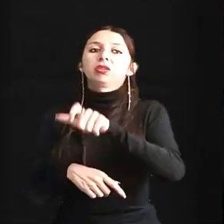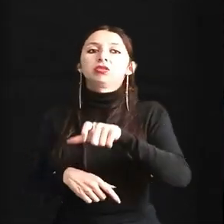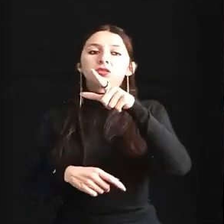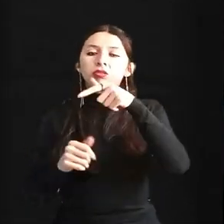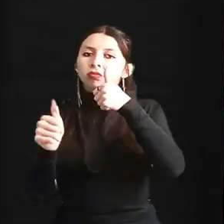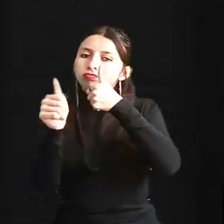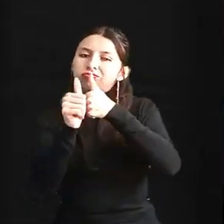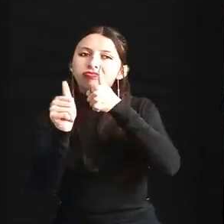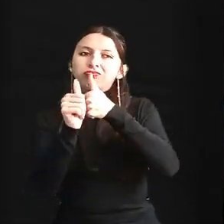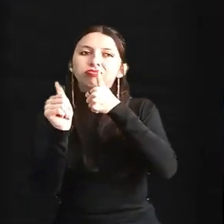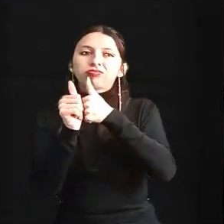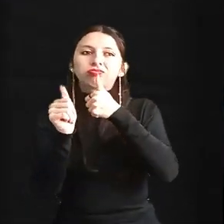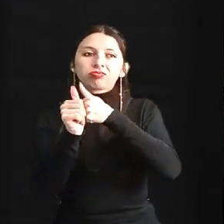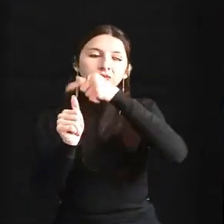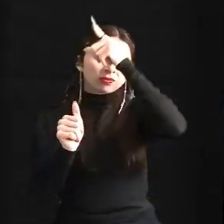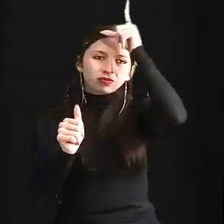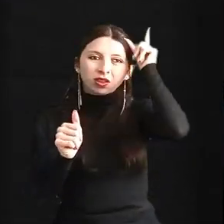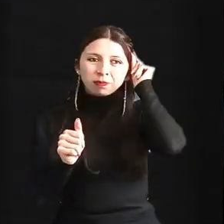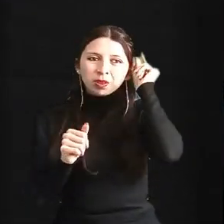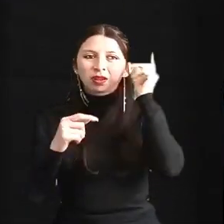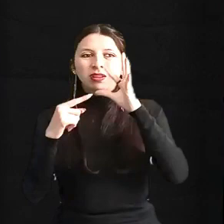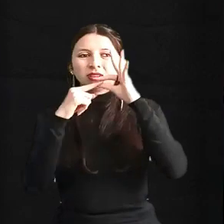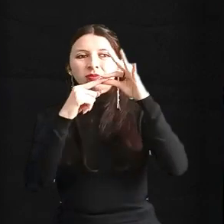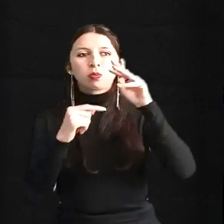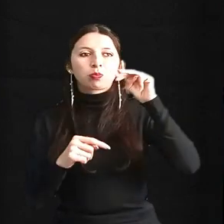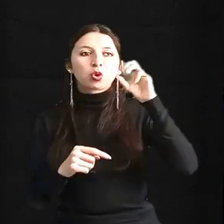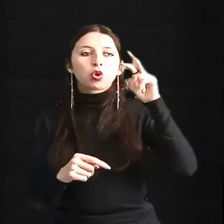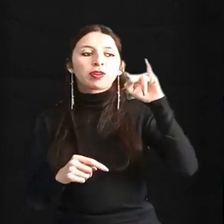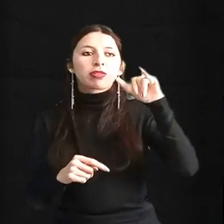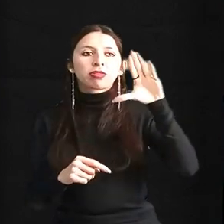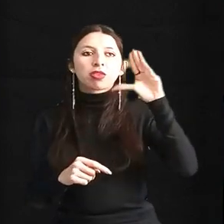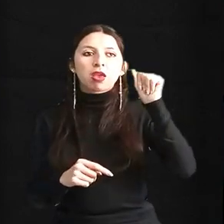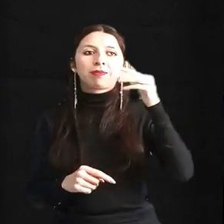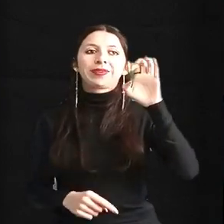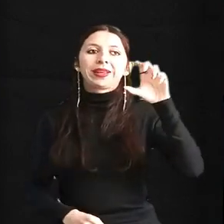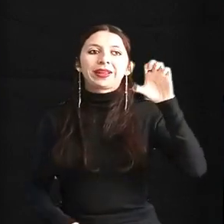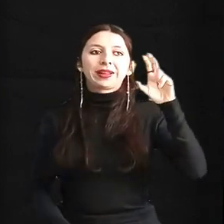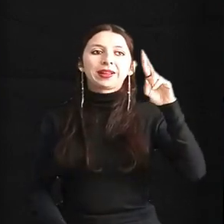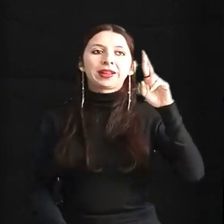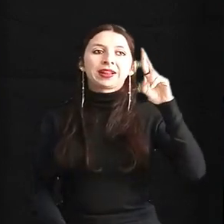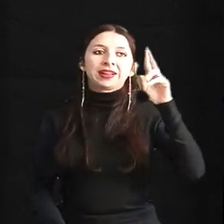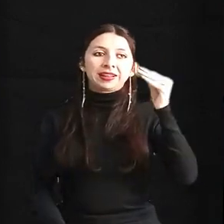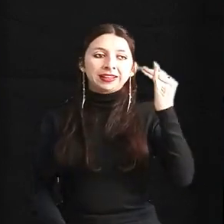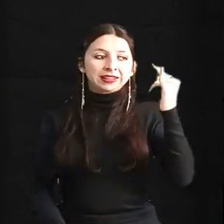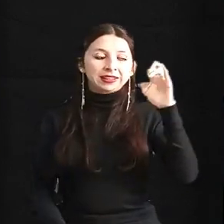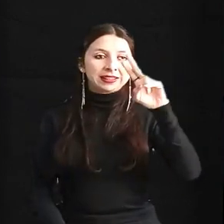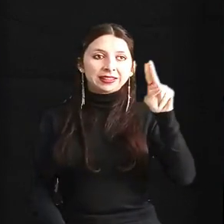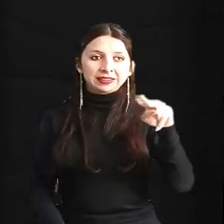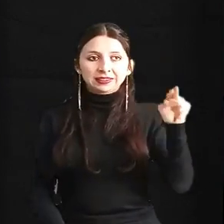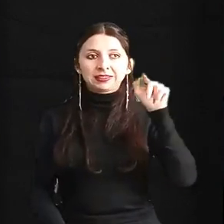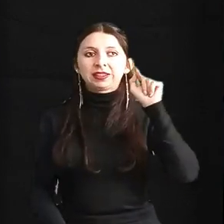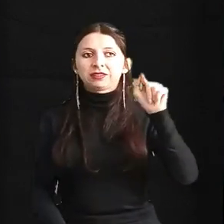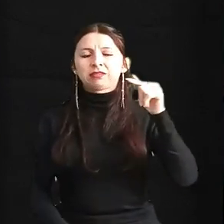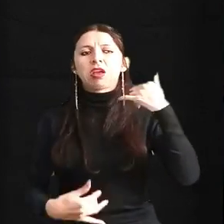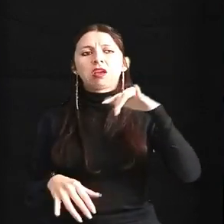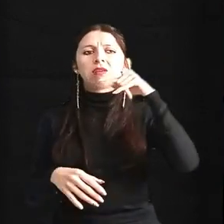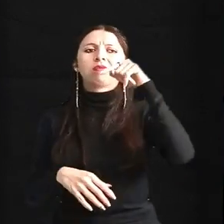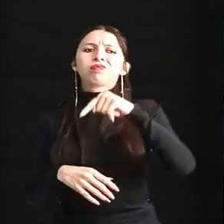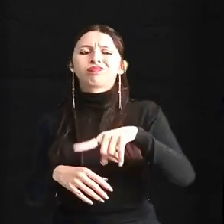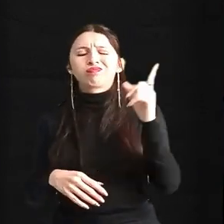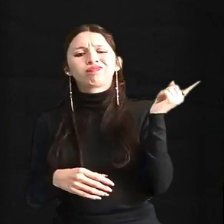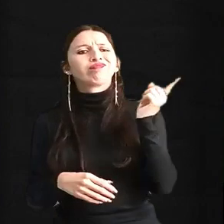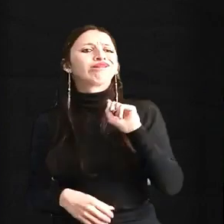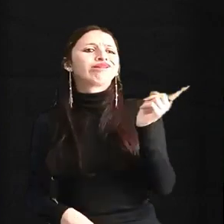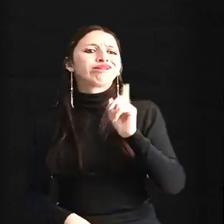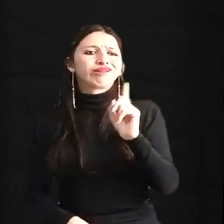de un asistente editorial que es la enfermera y especialista Mónica Enríquez ella ha estado mucho más tiempo en ella